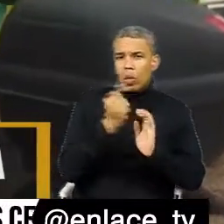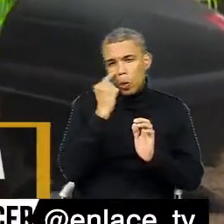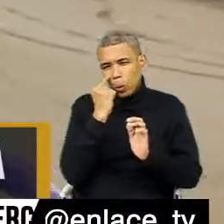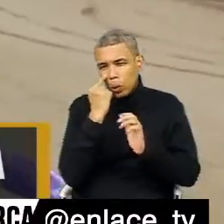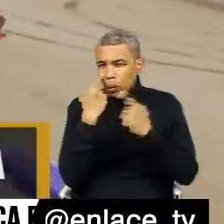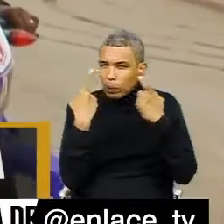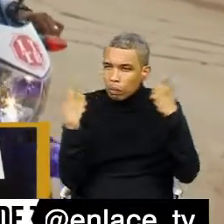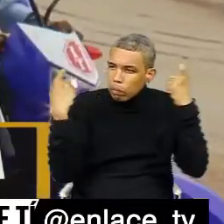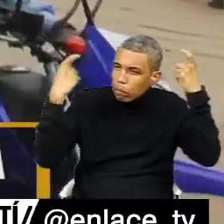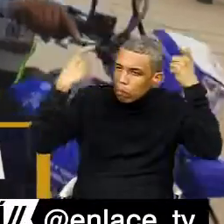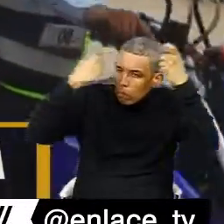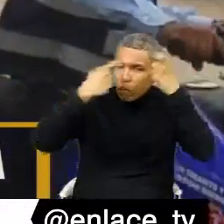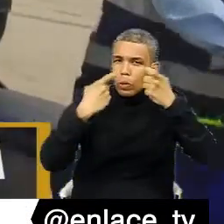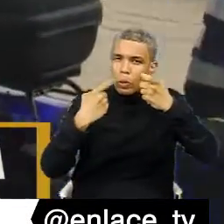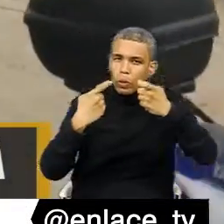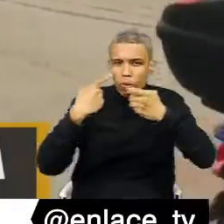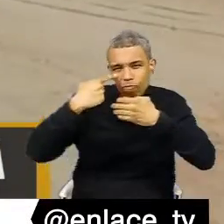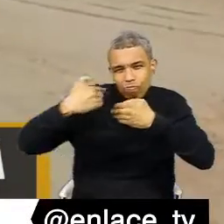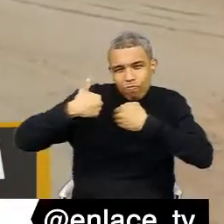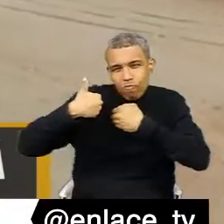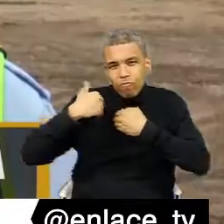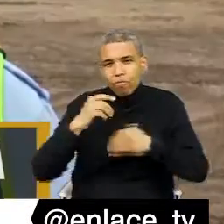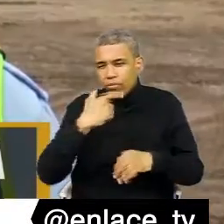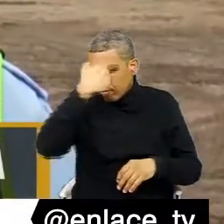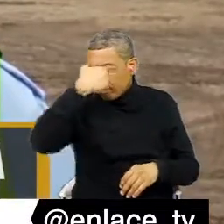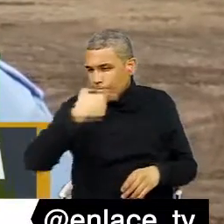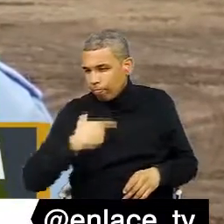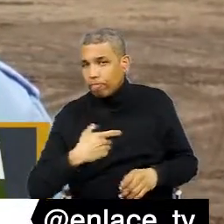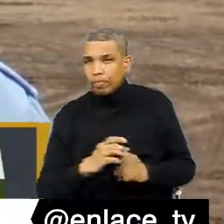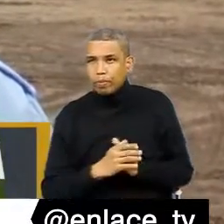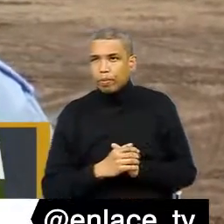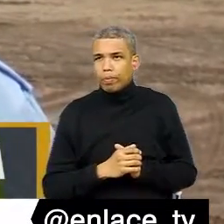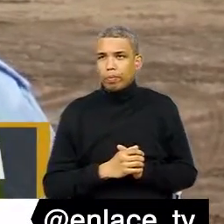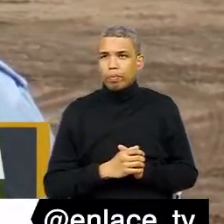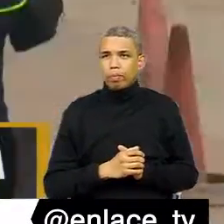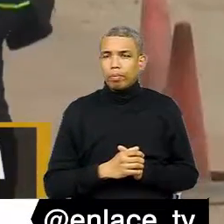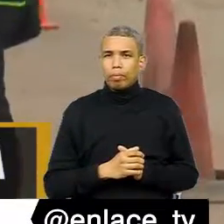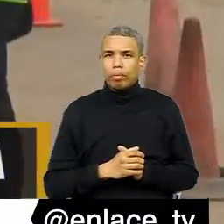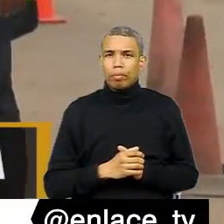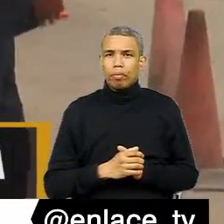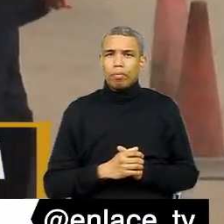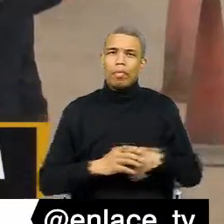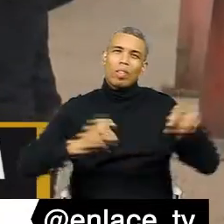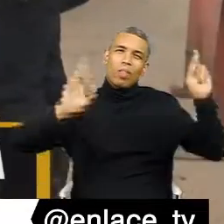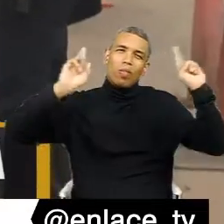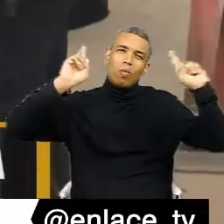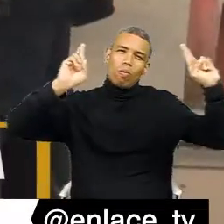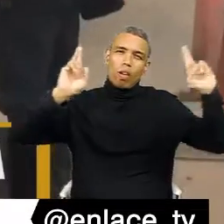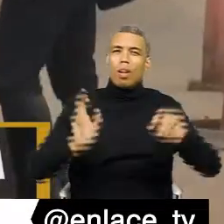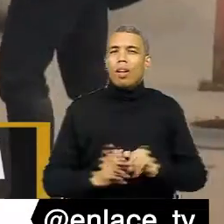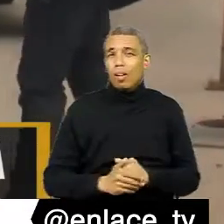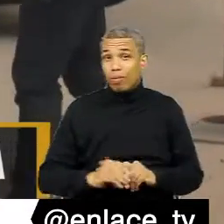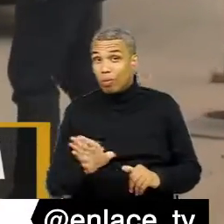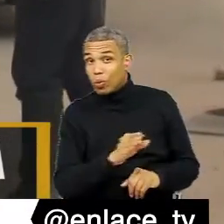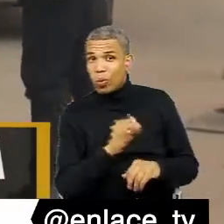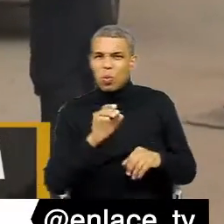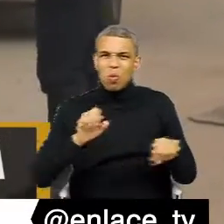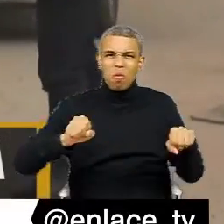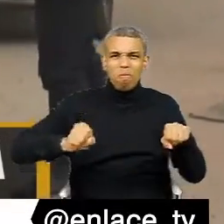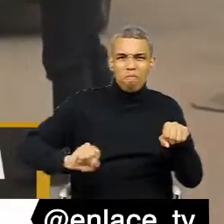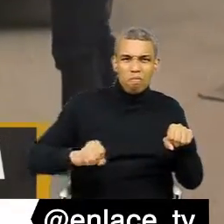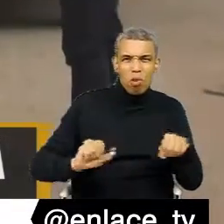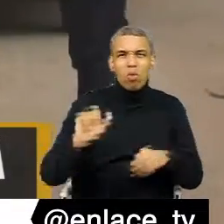y responsabilidad a la hora de conducir. Esperamos pues el buen comportamiento de los conductores y de todas las personas que quieran participar